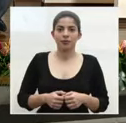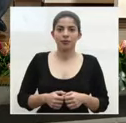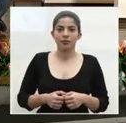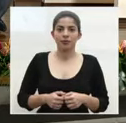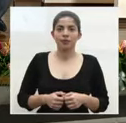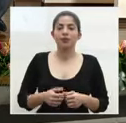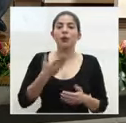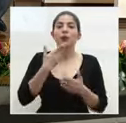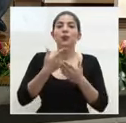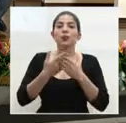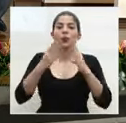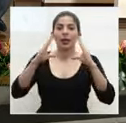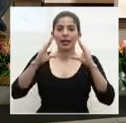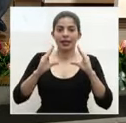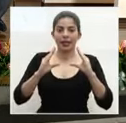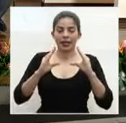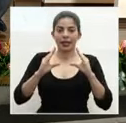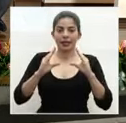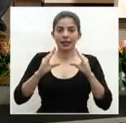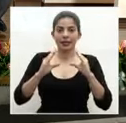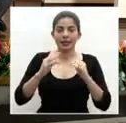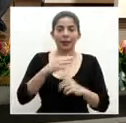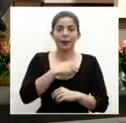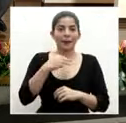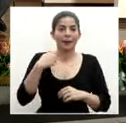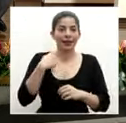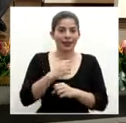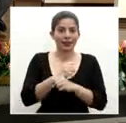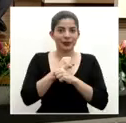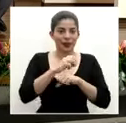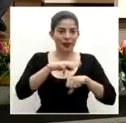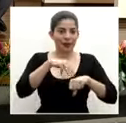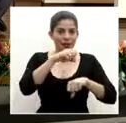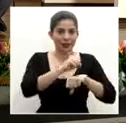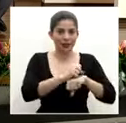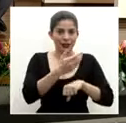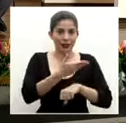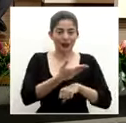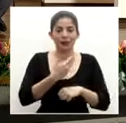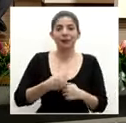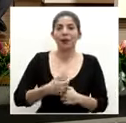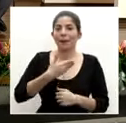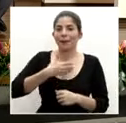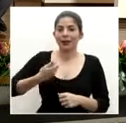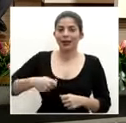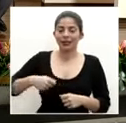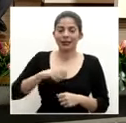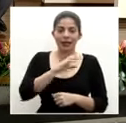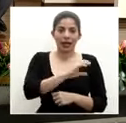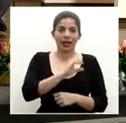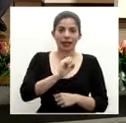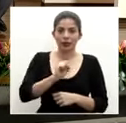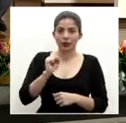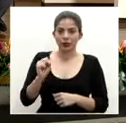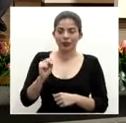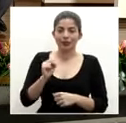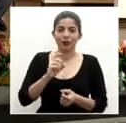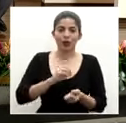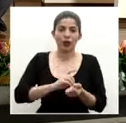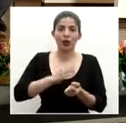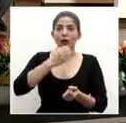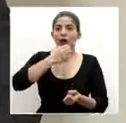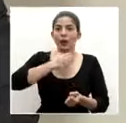Bueno, muy buenas tardes al ministro de Seguridad, don Michael Soto, presidente ejecutivo de la Caja Costarricense de Seguro Social, doctor Román